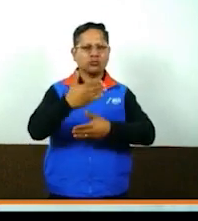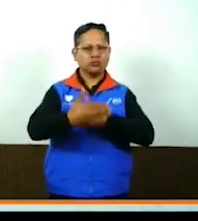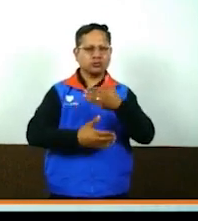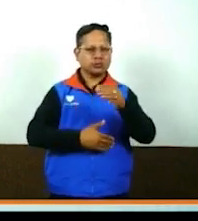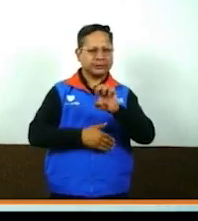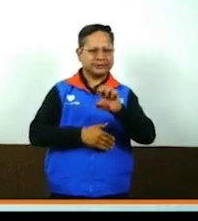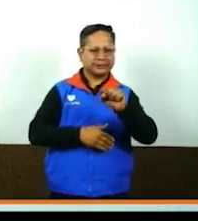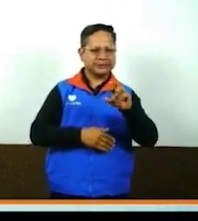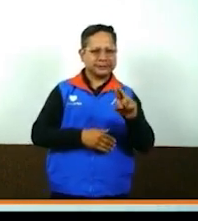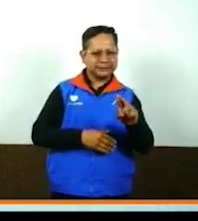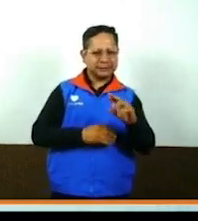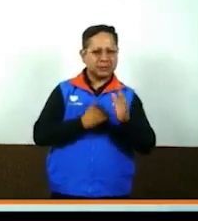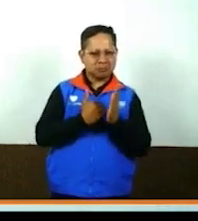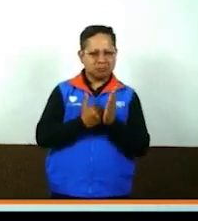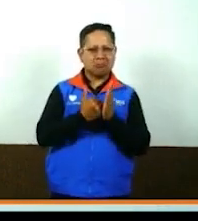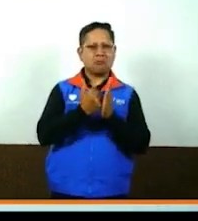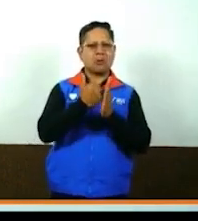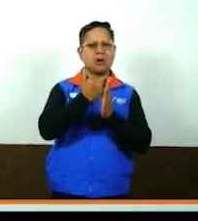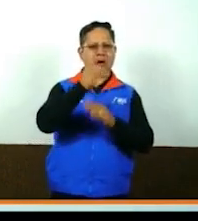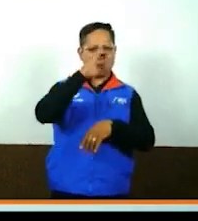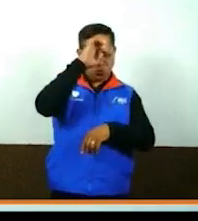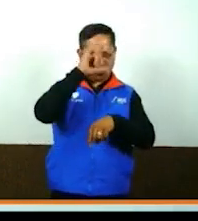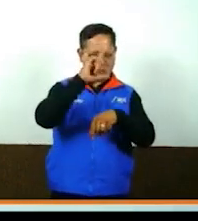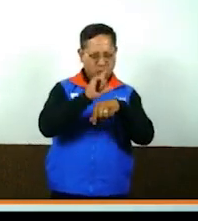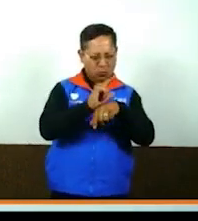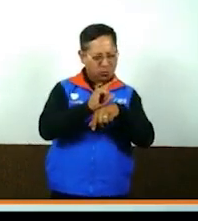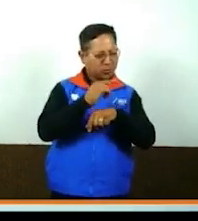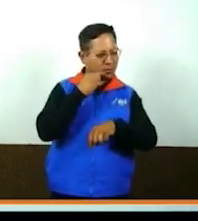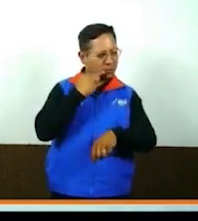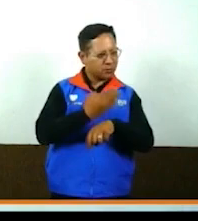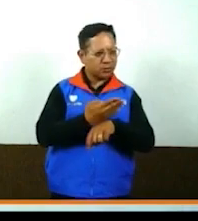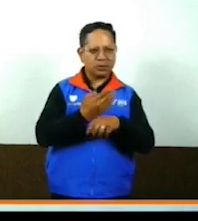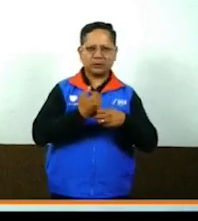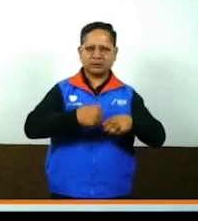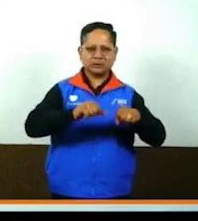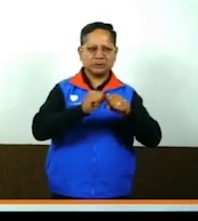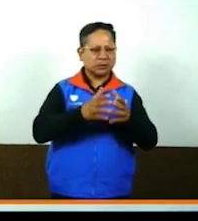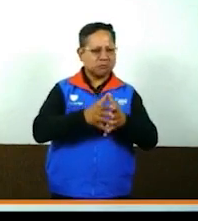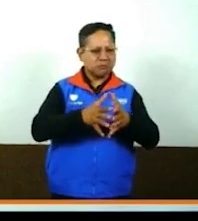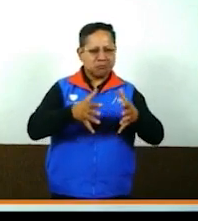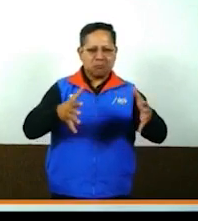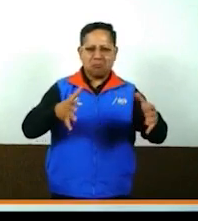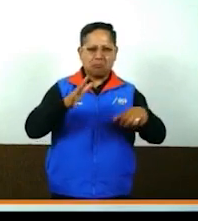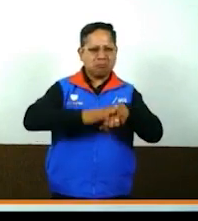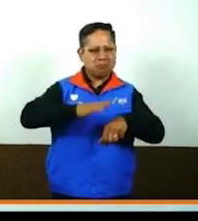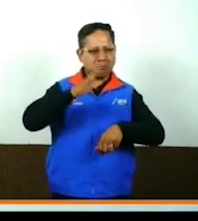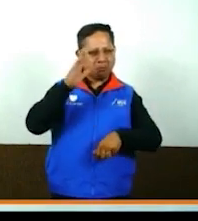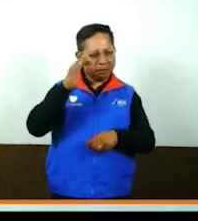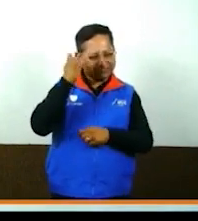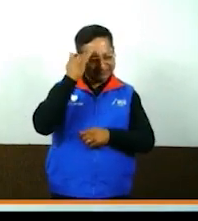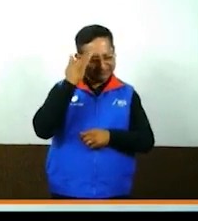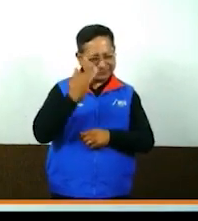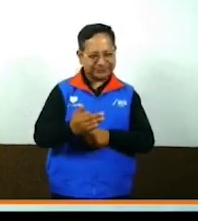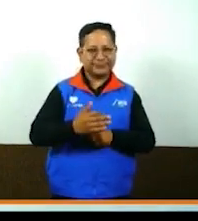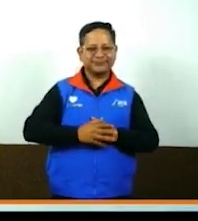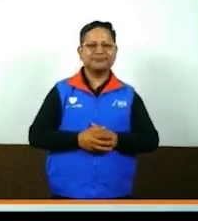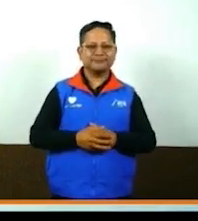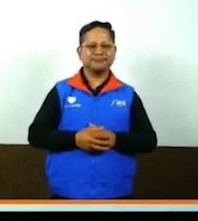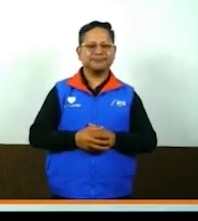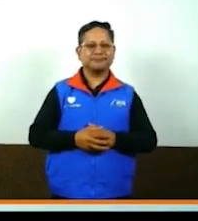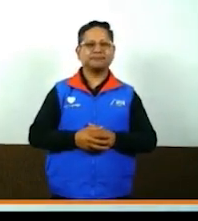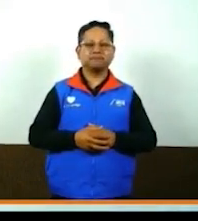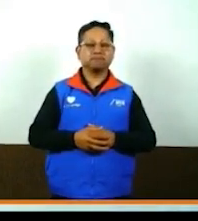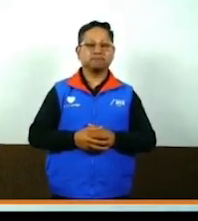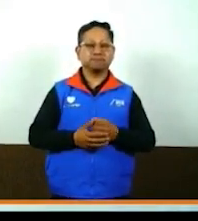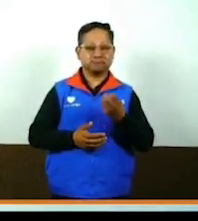creciendo pues aquí la cultura de la responsabilidad social en el país. La podremos triplicar y cuadruplicar muy, muy rápido. Así que bueno, muy